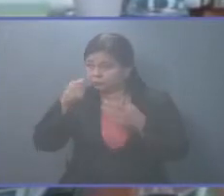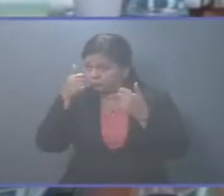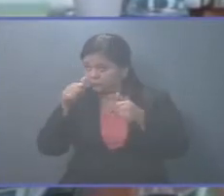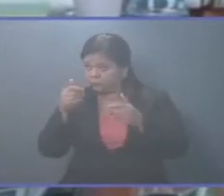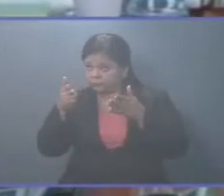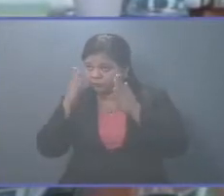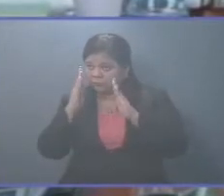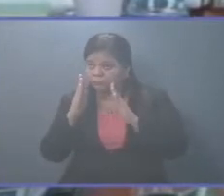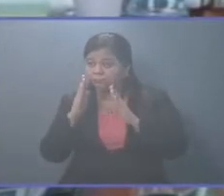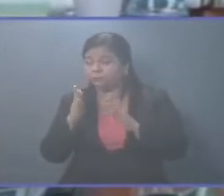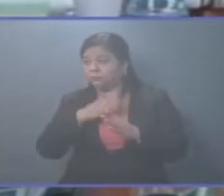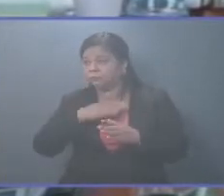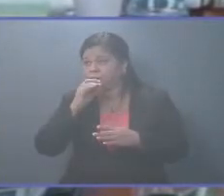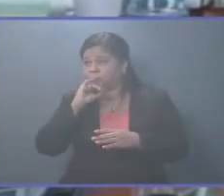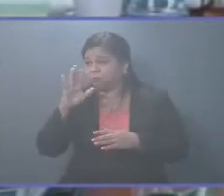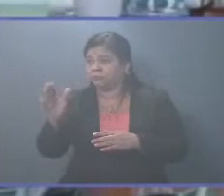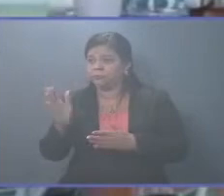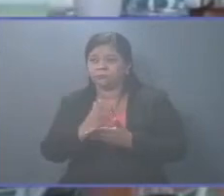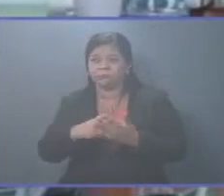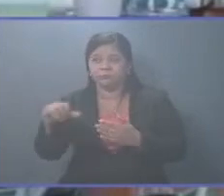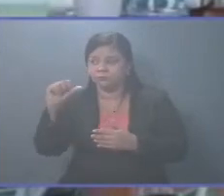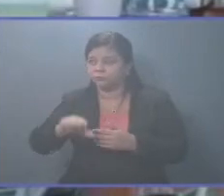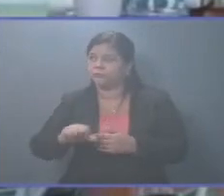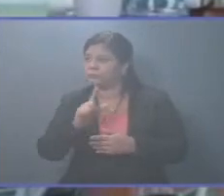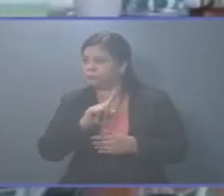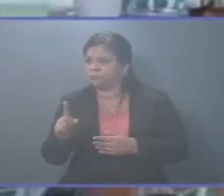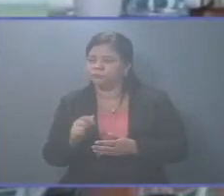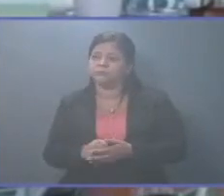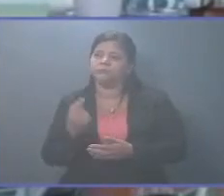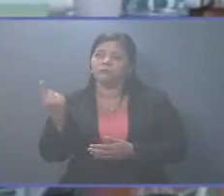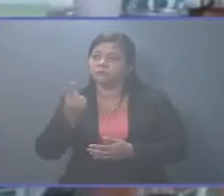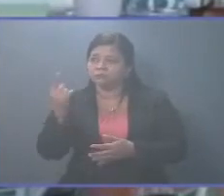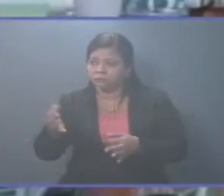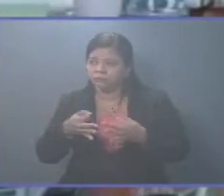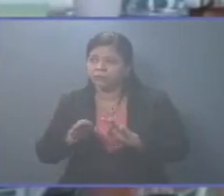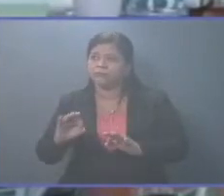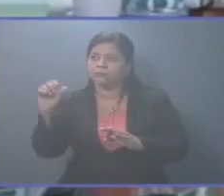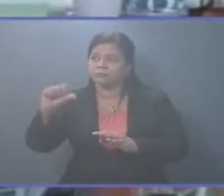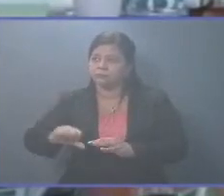yo menciono, pues no hay una vacuna mala, sino que hay formas malas de implementar vacunas.